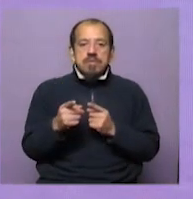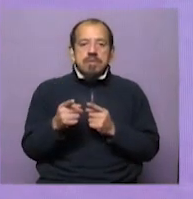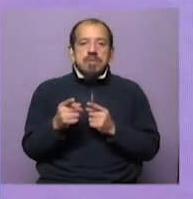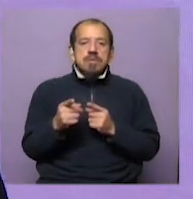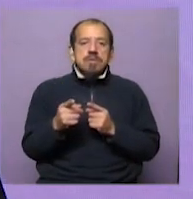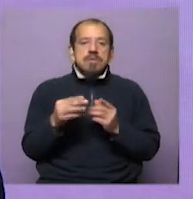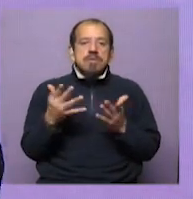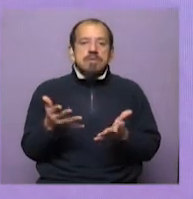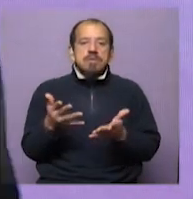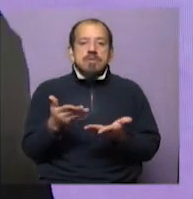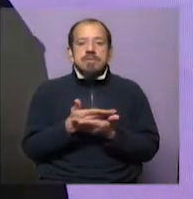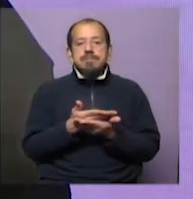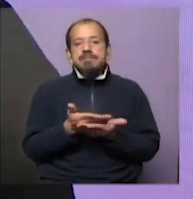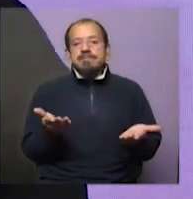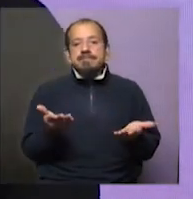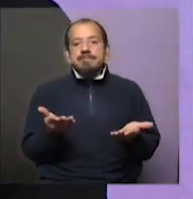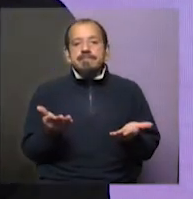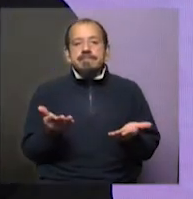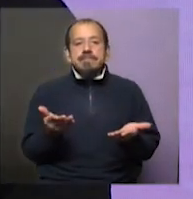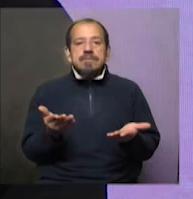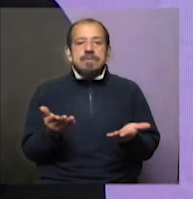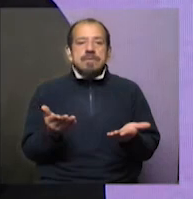los que filmaban, claro, con los que eran filmados eran así.